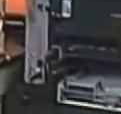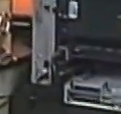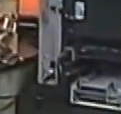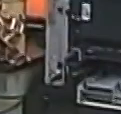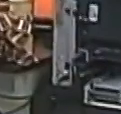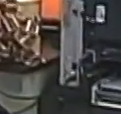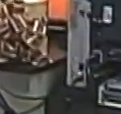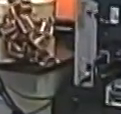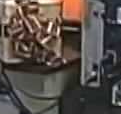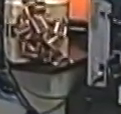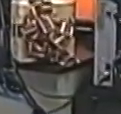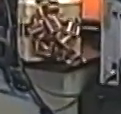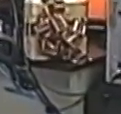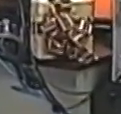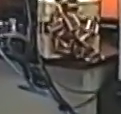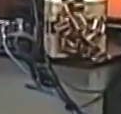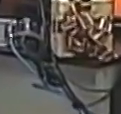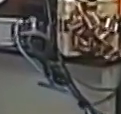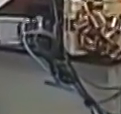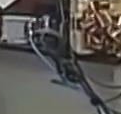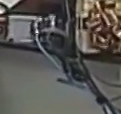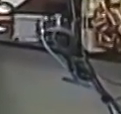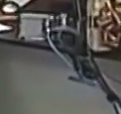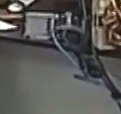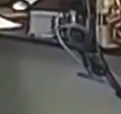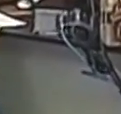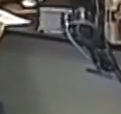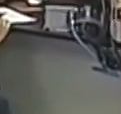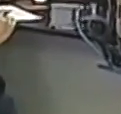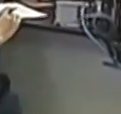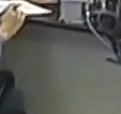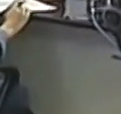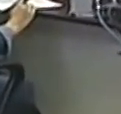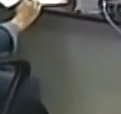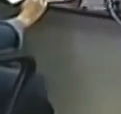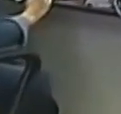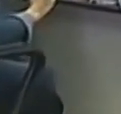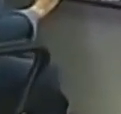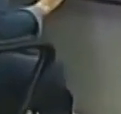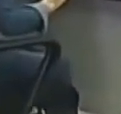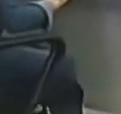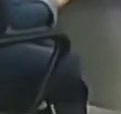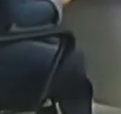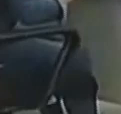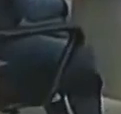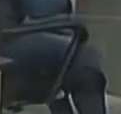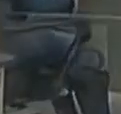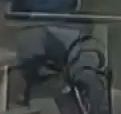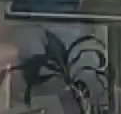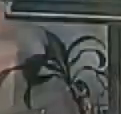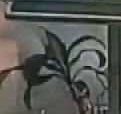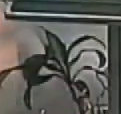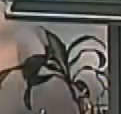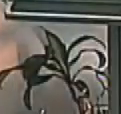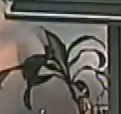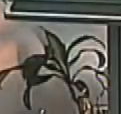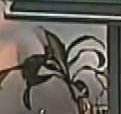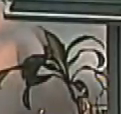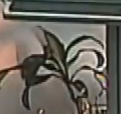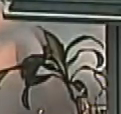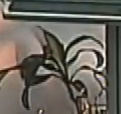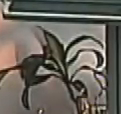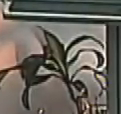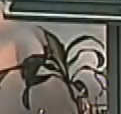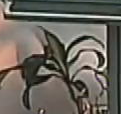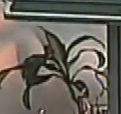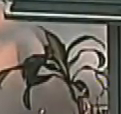la transacción para el pago de servicio de nuevo pasaporte o de prórroga. Con esto nosotros